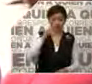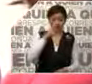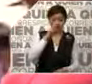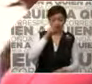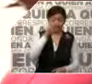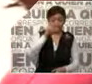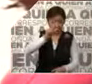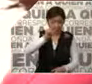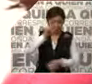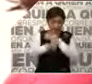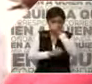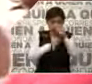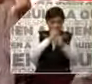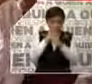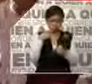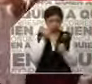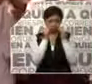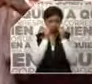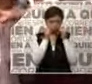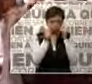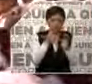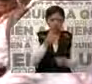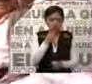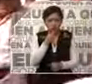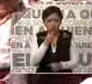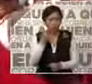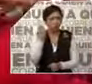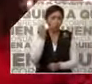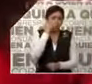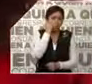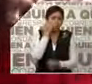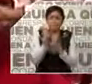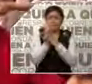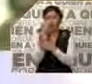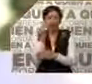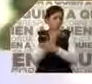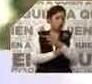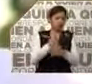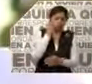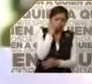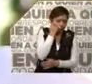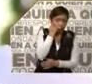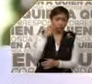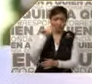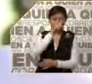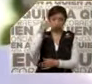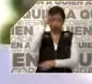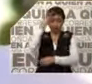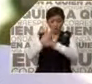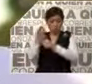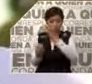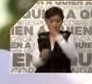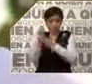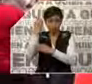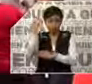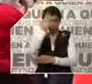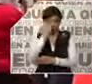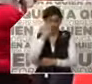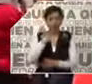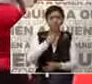años, seguía al tanto de los pequeñitos, sin importar la hora del día. La directora, quien dice ser nueva en el plantel, no nos quiso dar